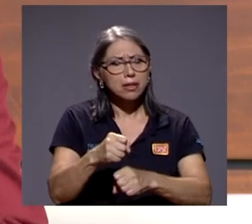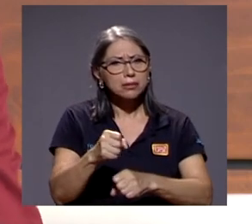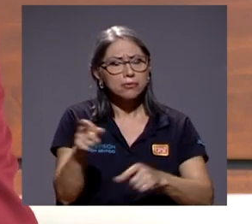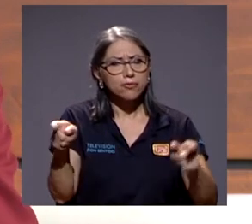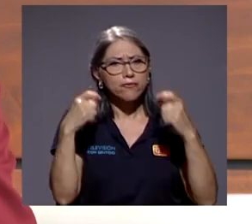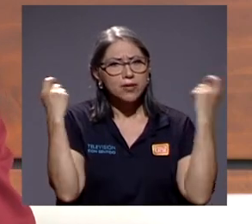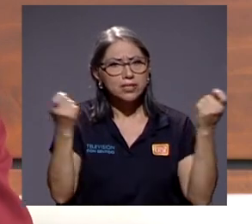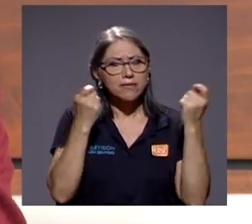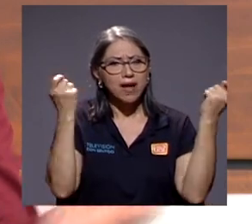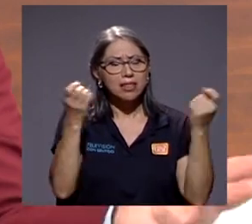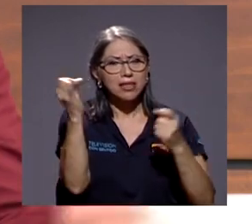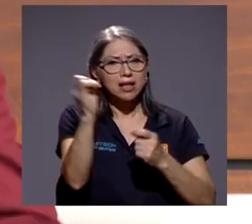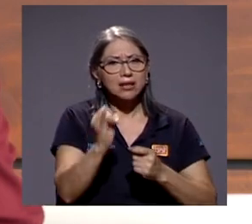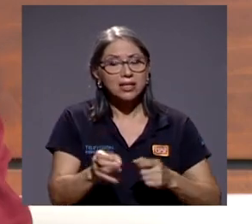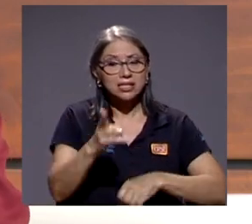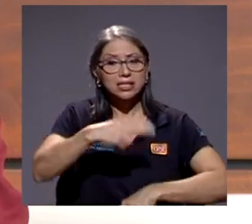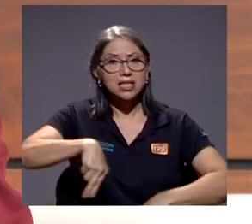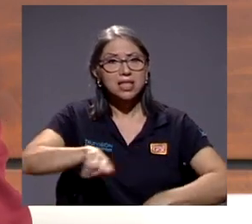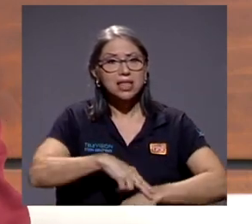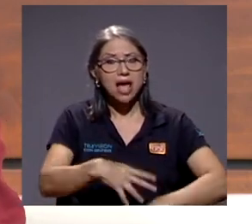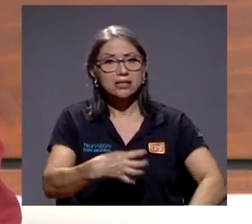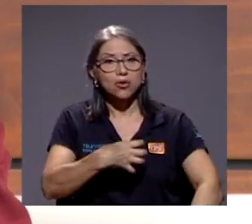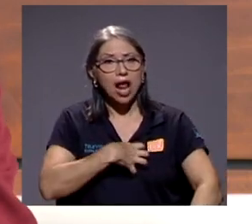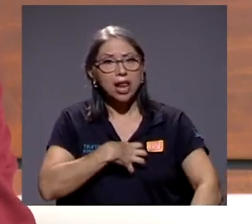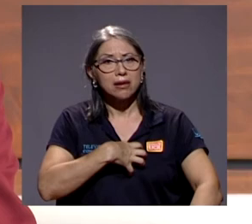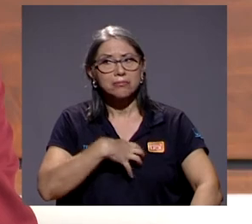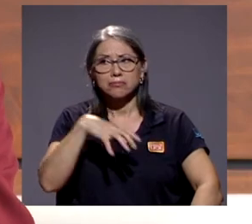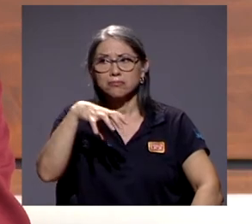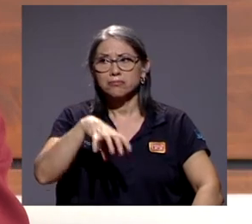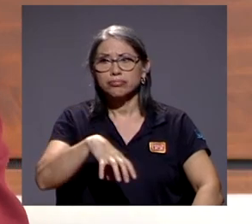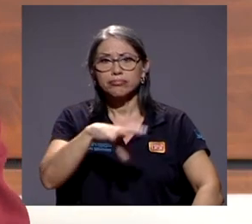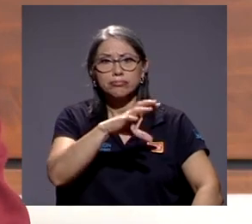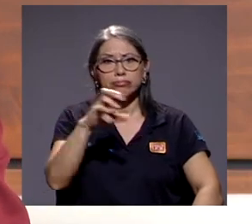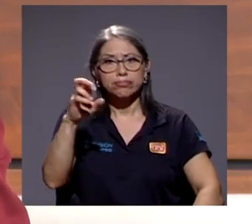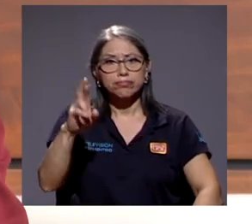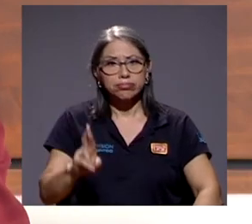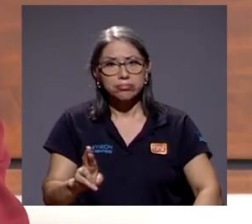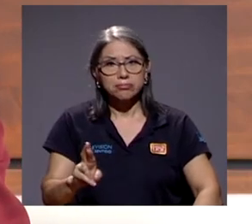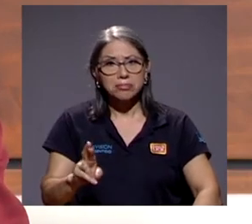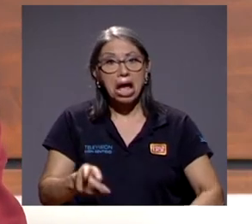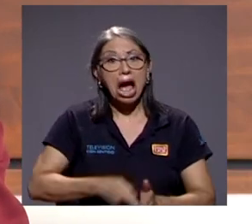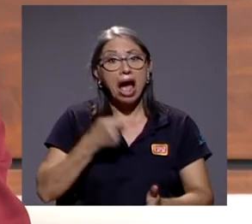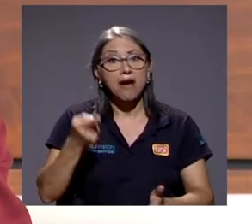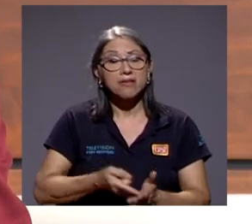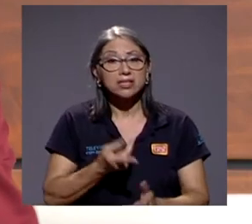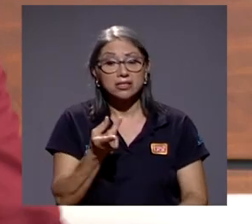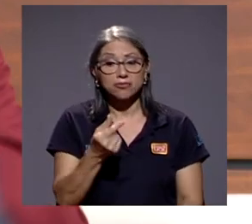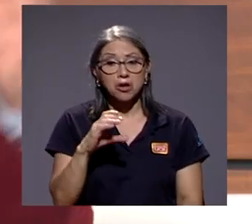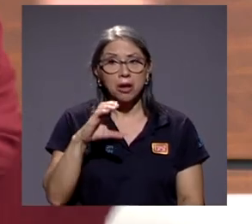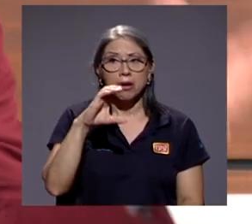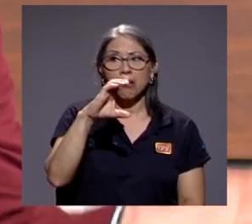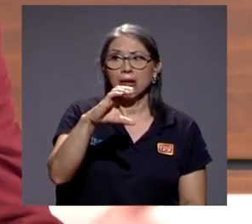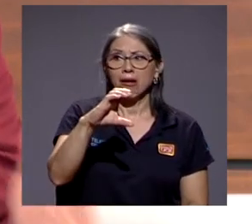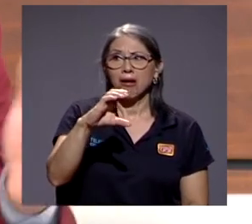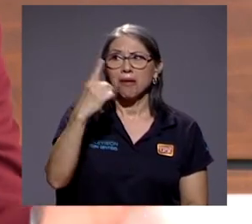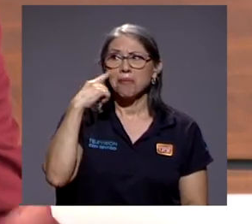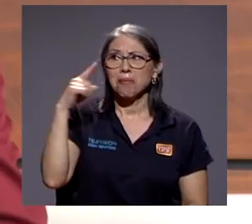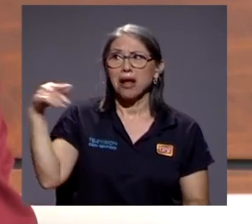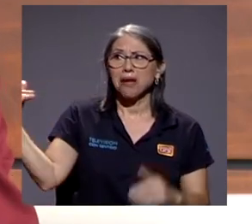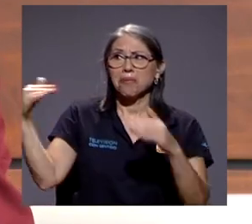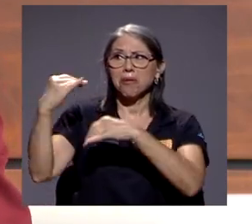nacional y que los recursos que conmovían gladys se van muchas veces en pagar eventos muy